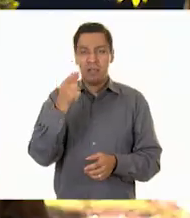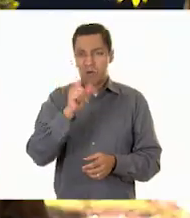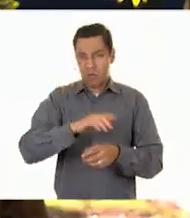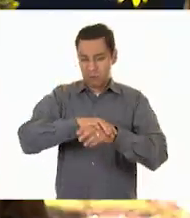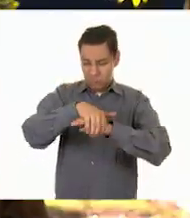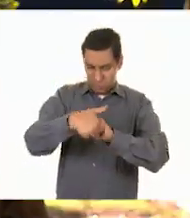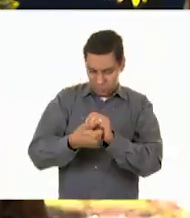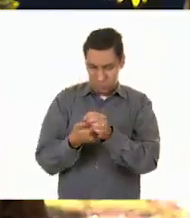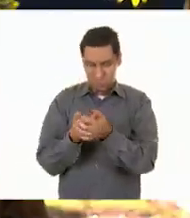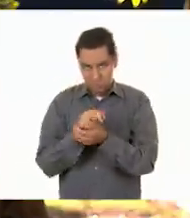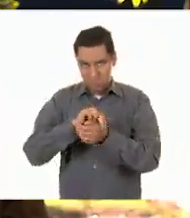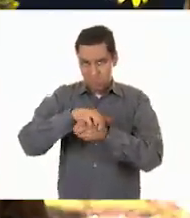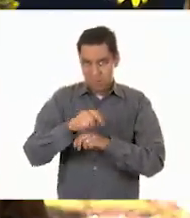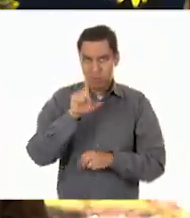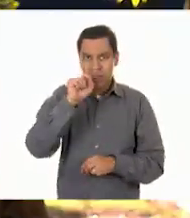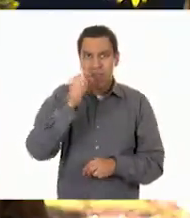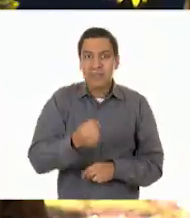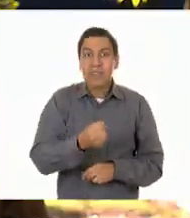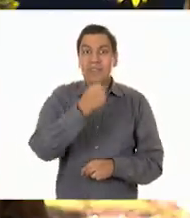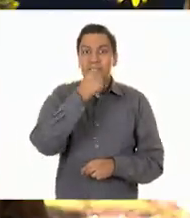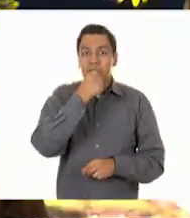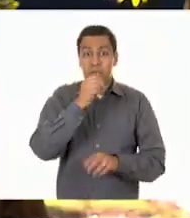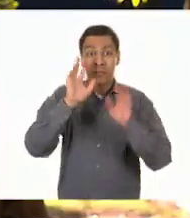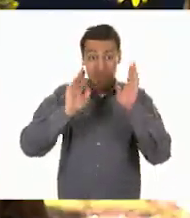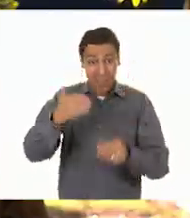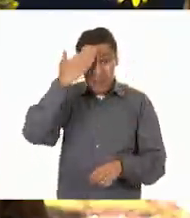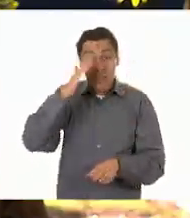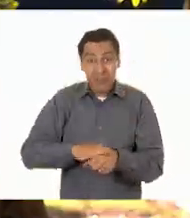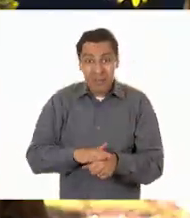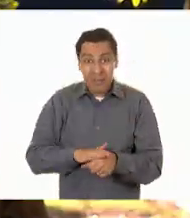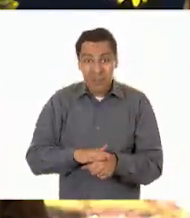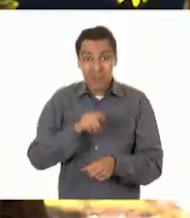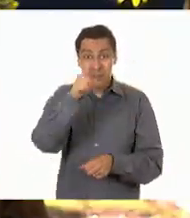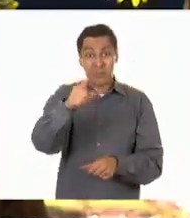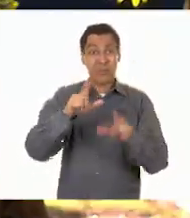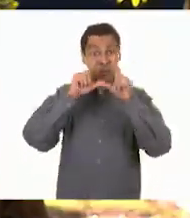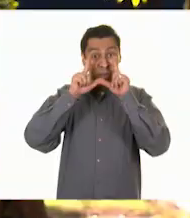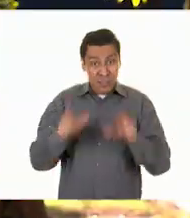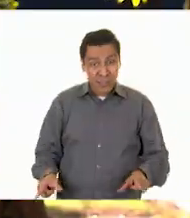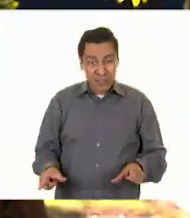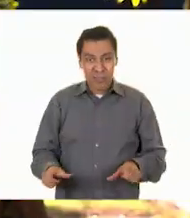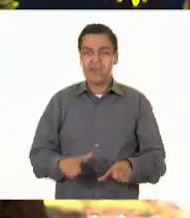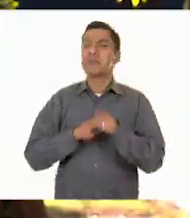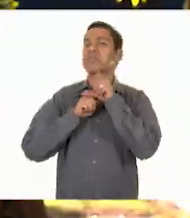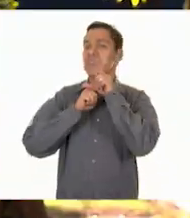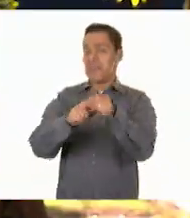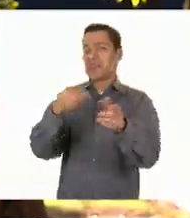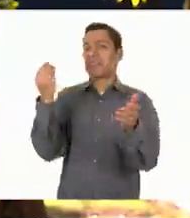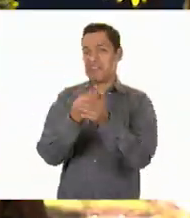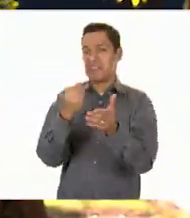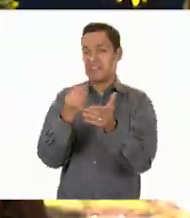momento de seguir con el programa de hoy listas listos